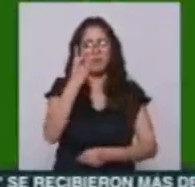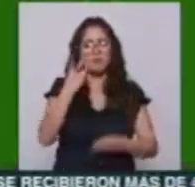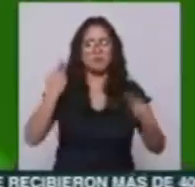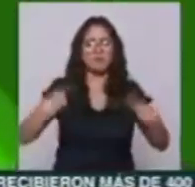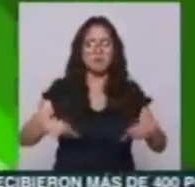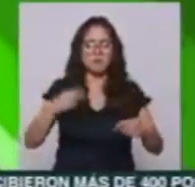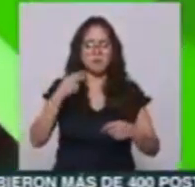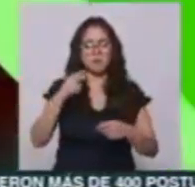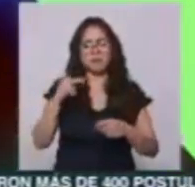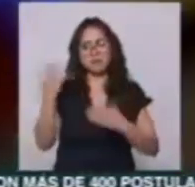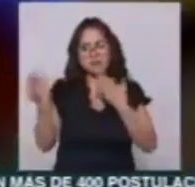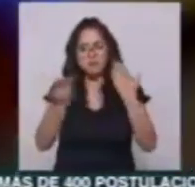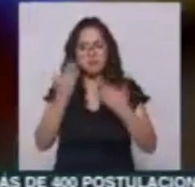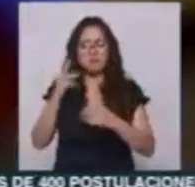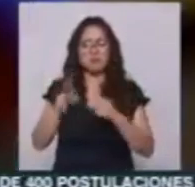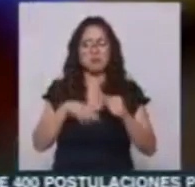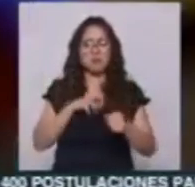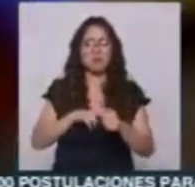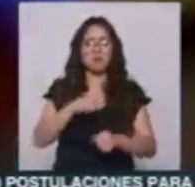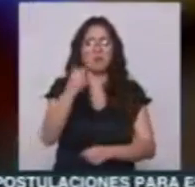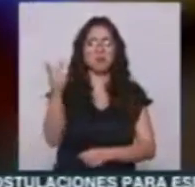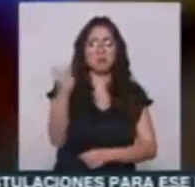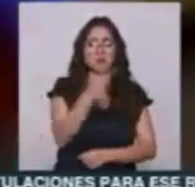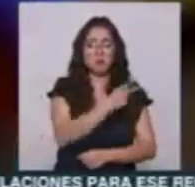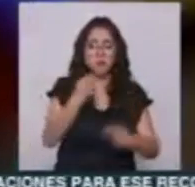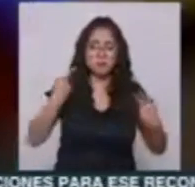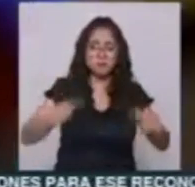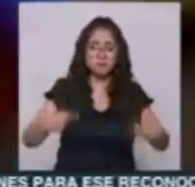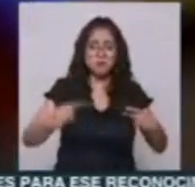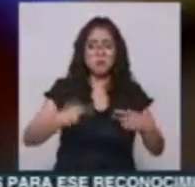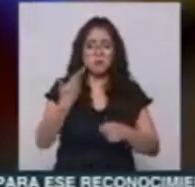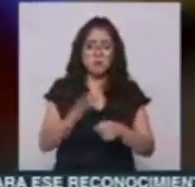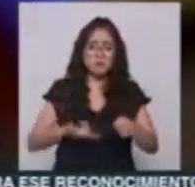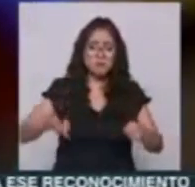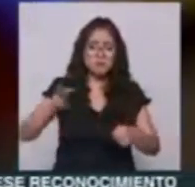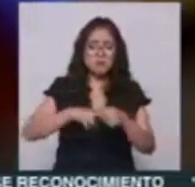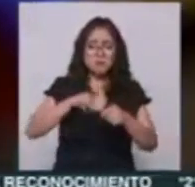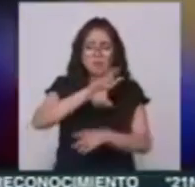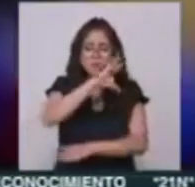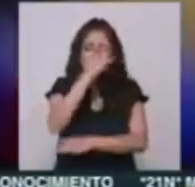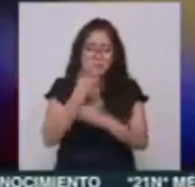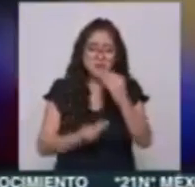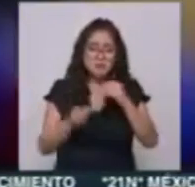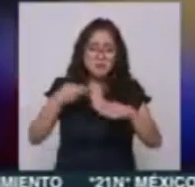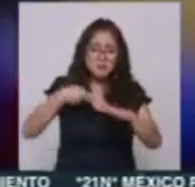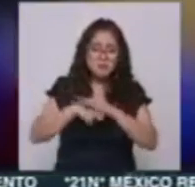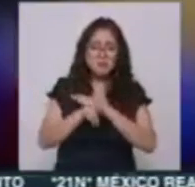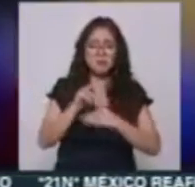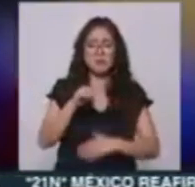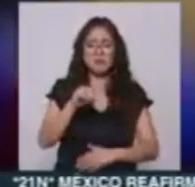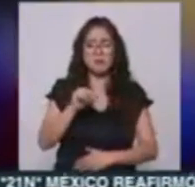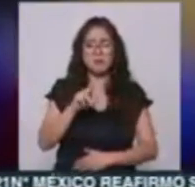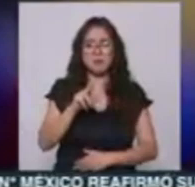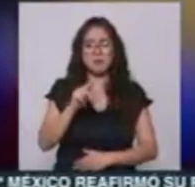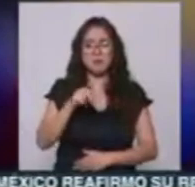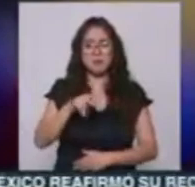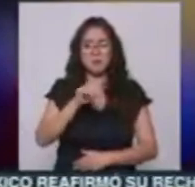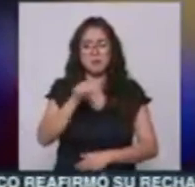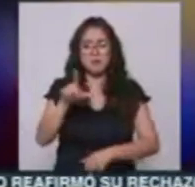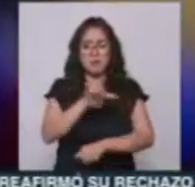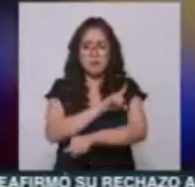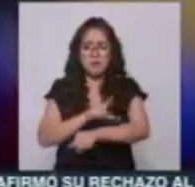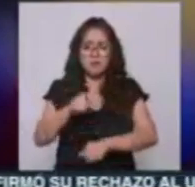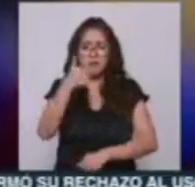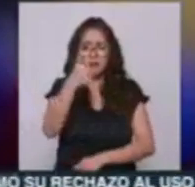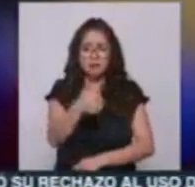normalistas. 2 pacientes huyeron del Hospital La Villa e ingresaron a la estación Martín Carrera de la línea 6 del metro para